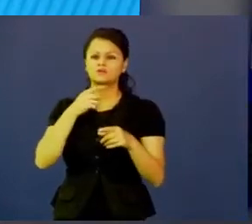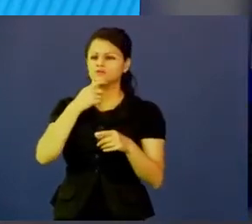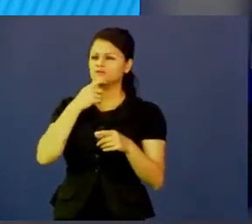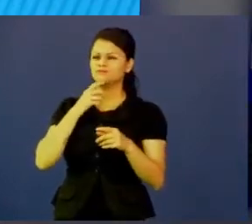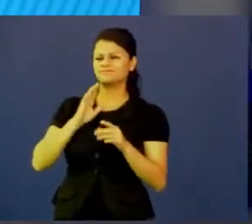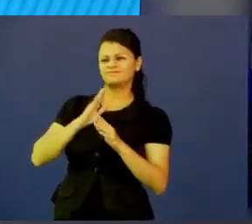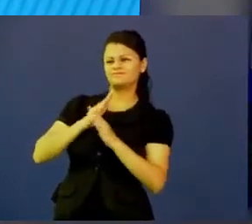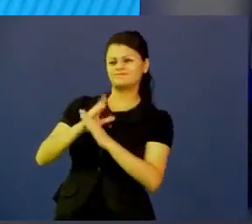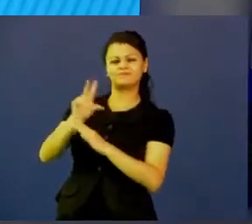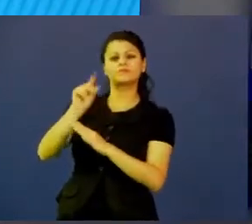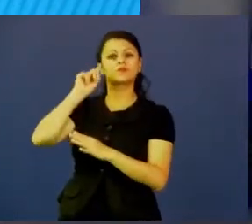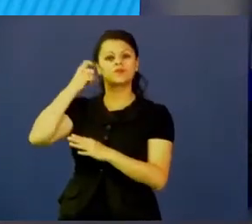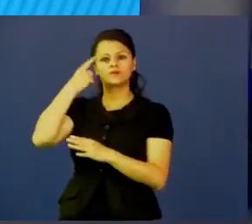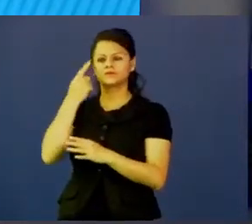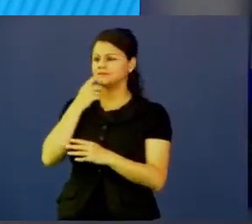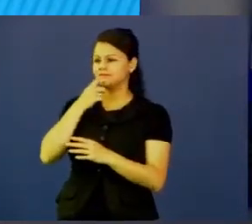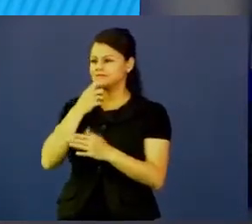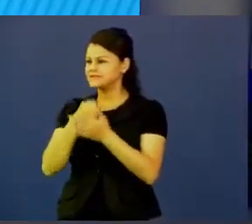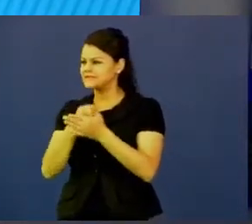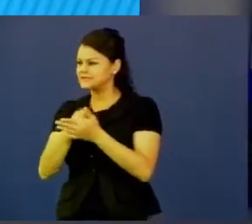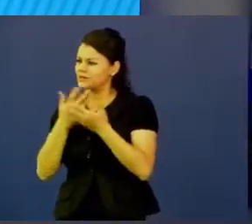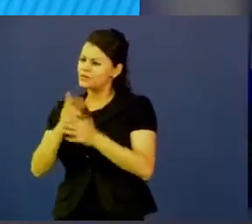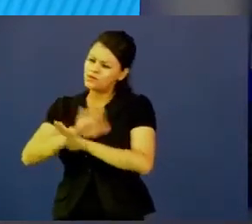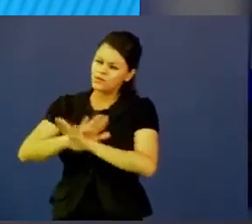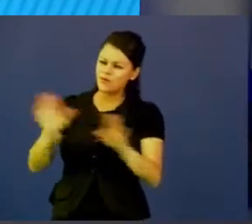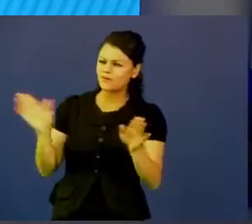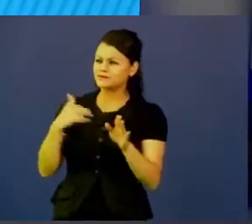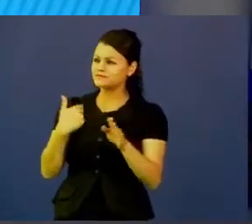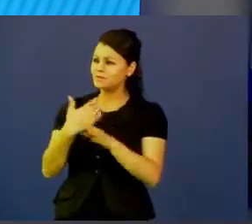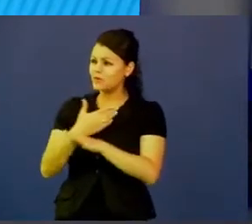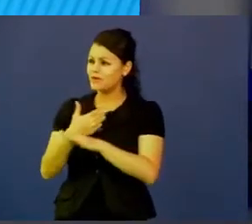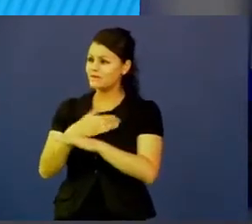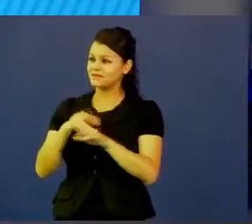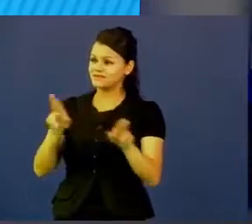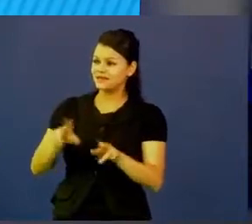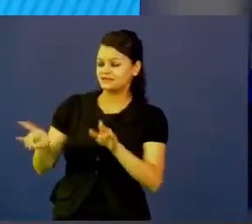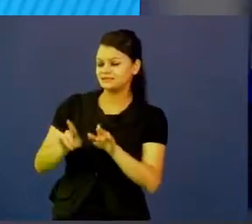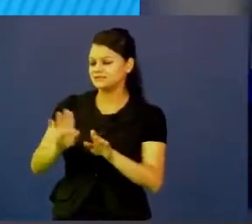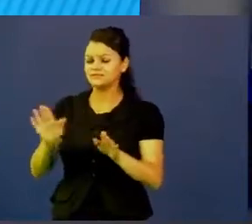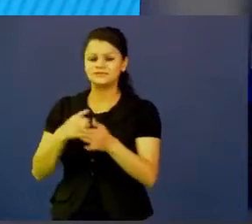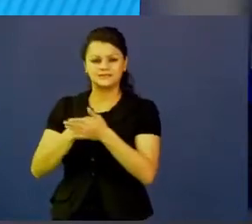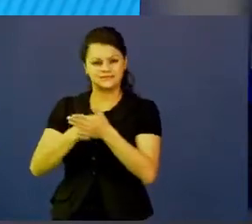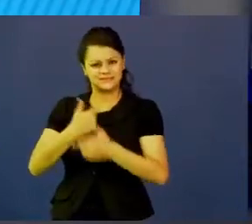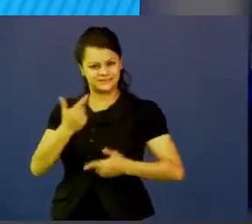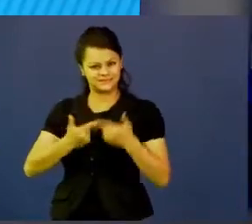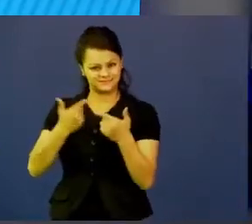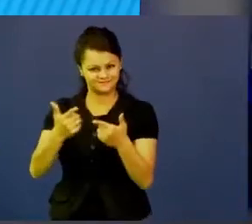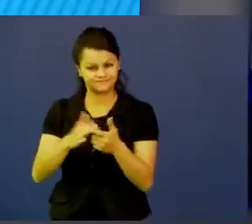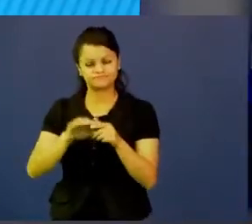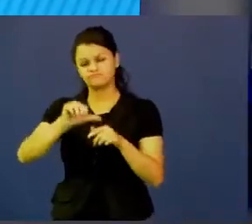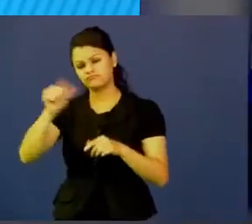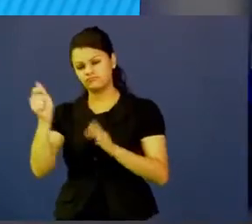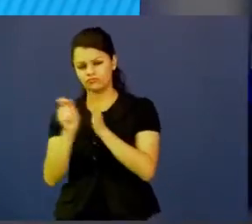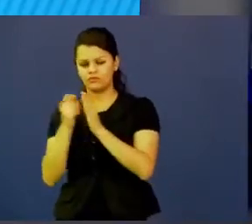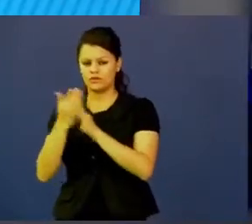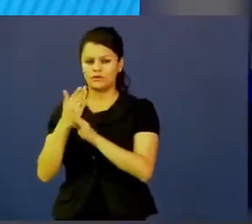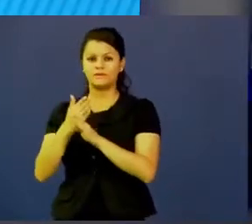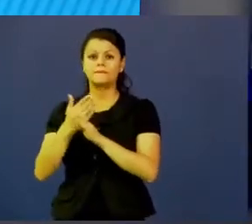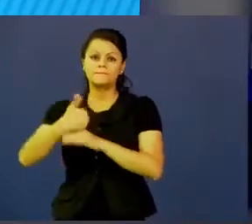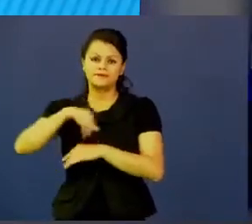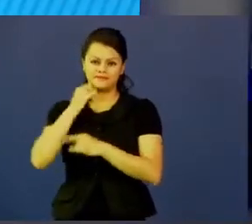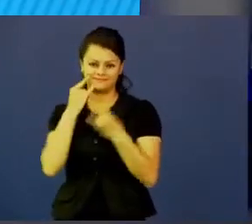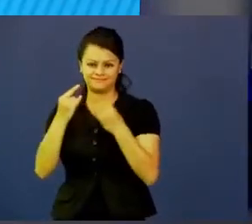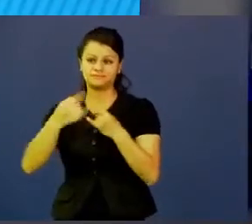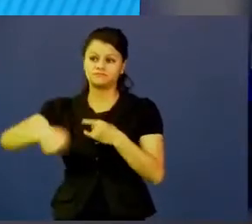conectividad. Pero viene una segunda brecha, que es la que más nos ocupa a nosotros desde la Dirección de Apropiación y a ustedes los profesores